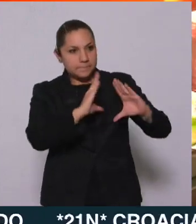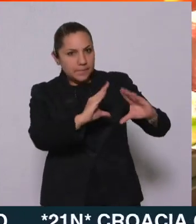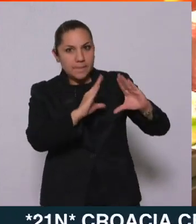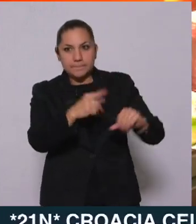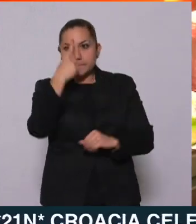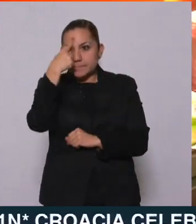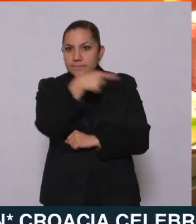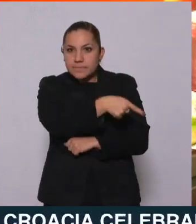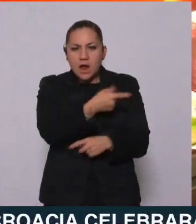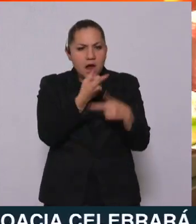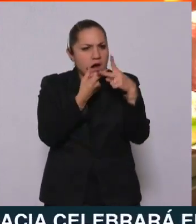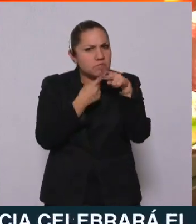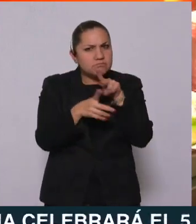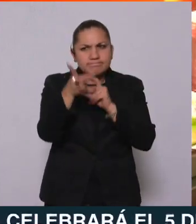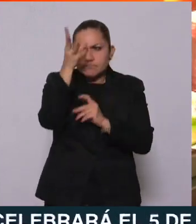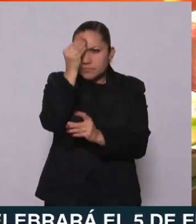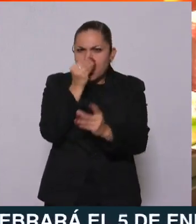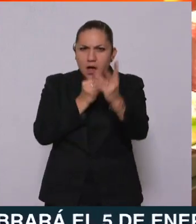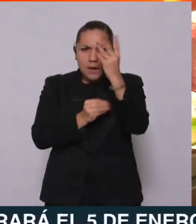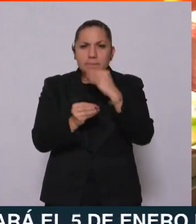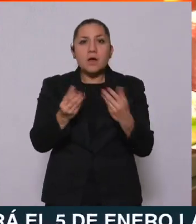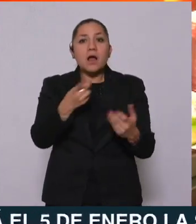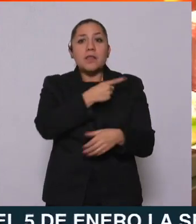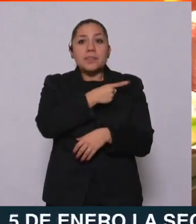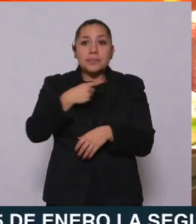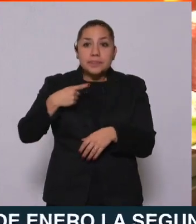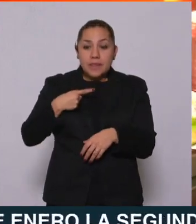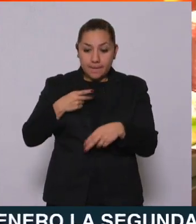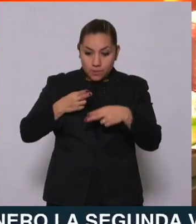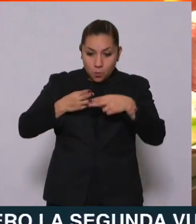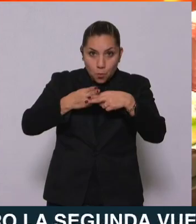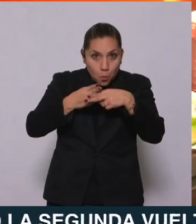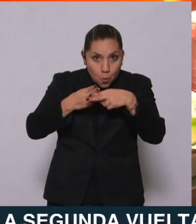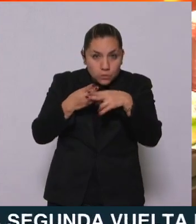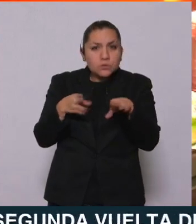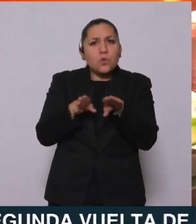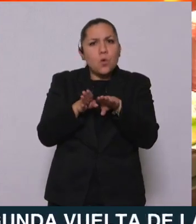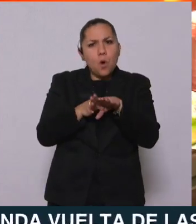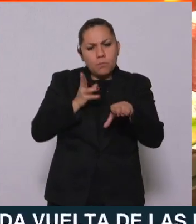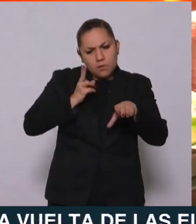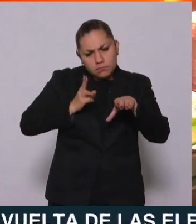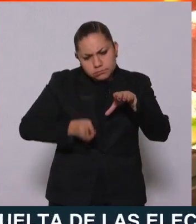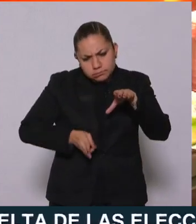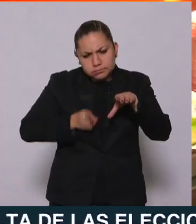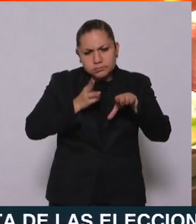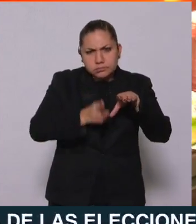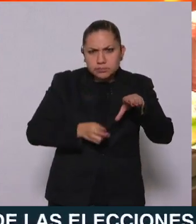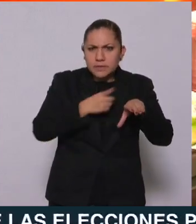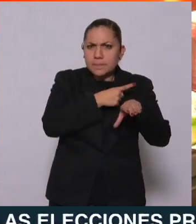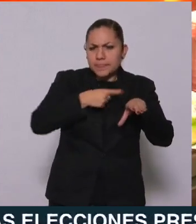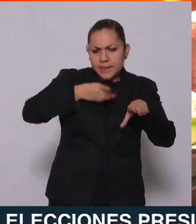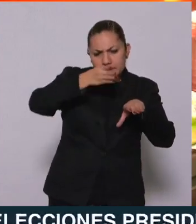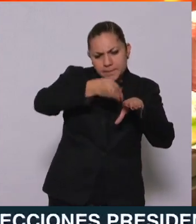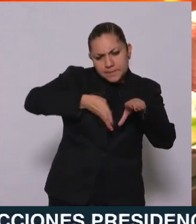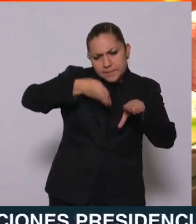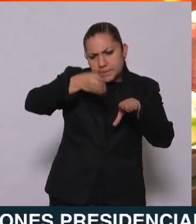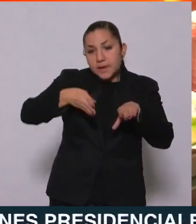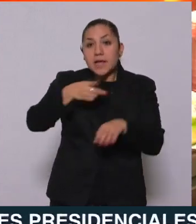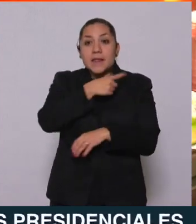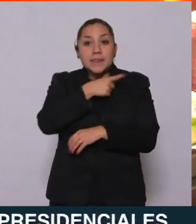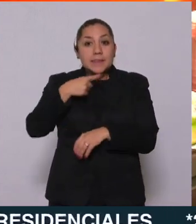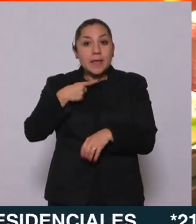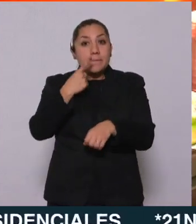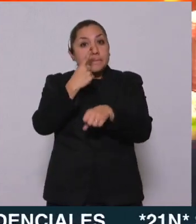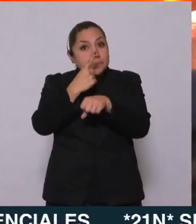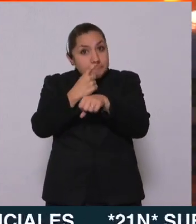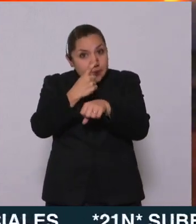cómo cortar con un cuchillo, ¿sí? Cómo se tiene que empezar. Se empieza con un palito